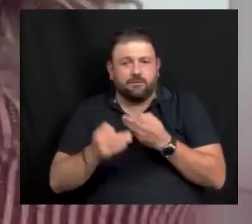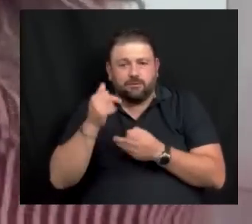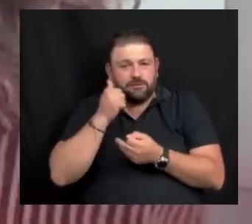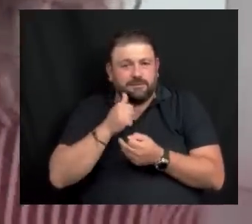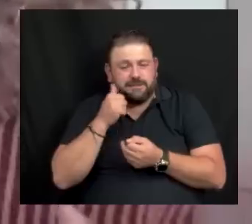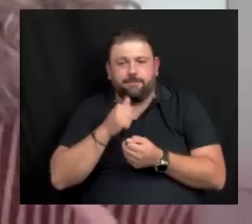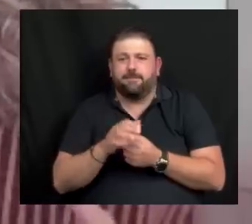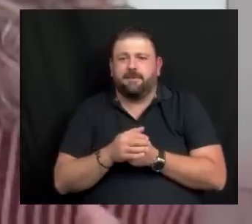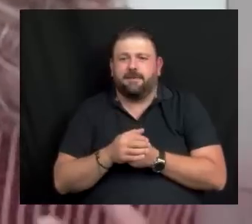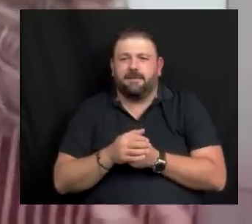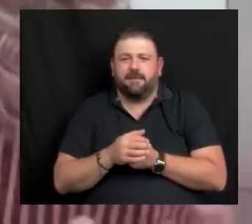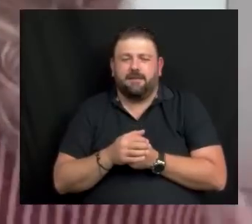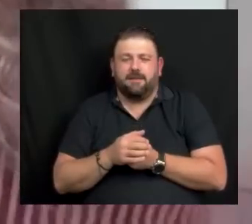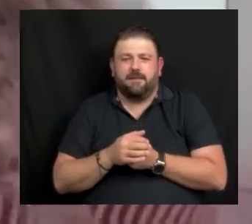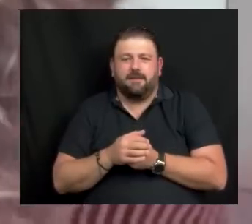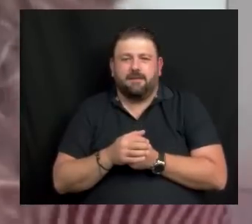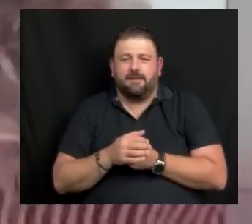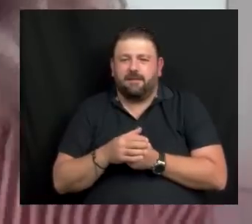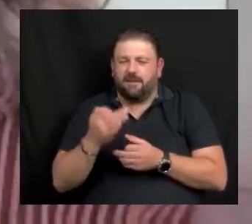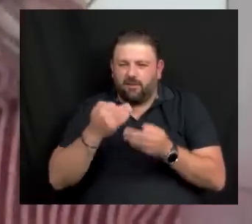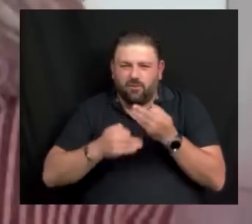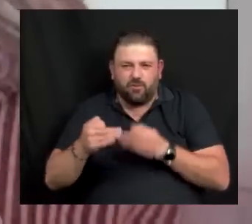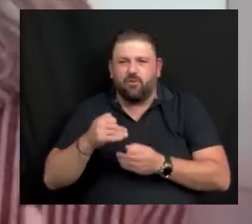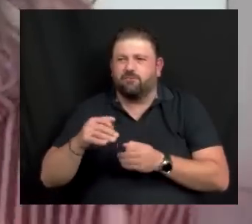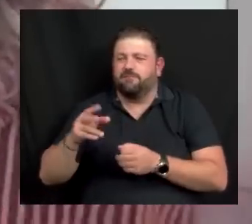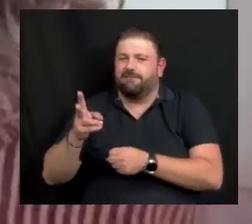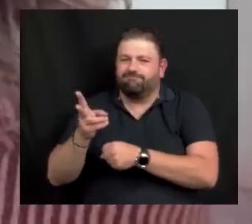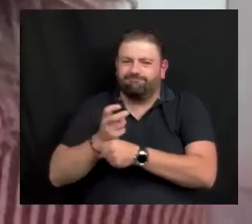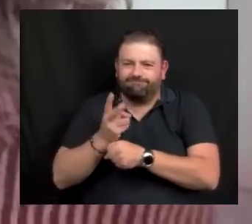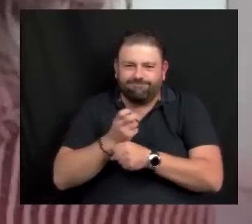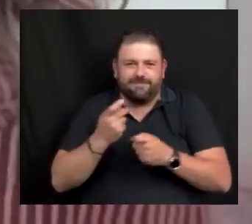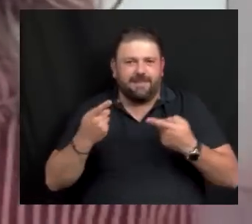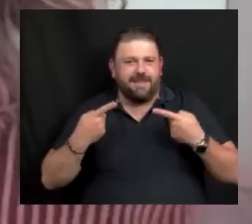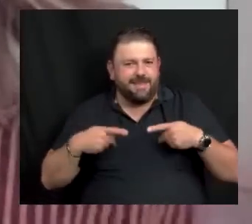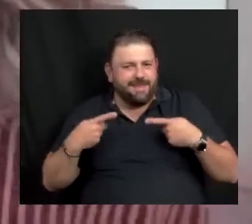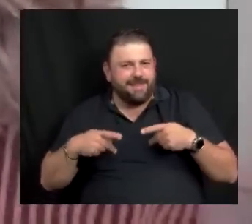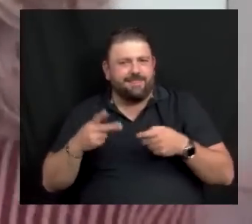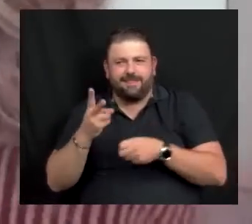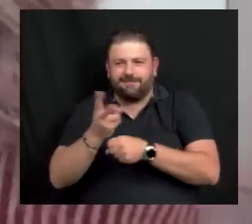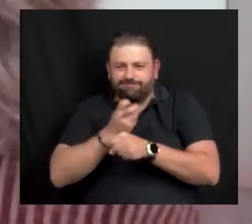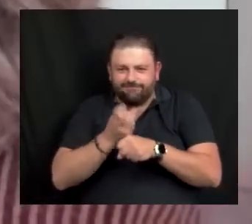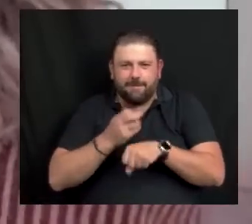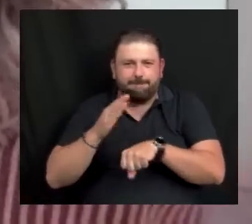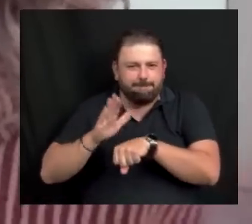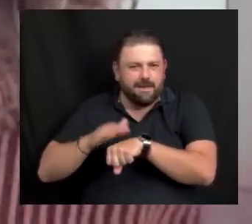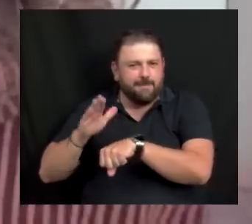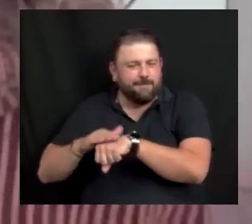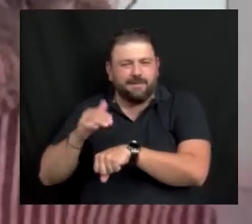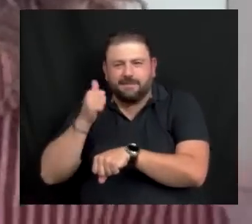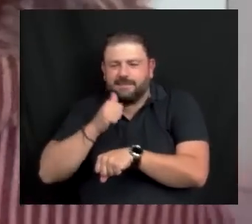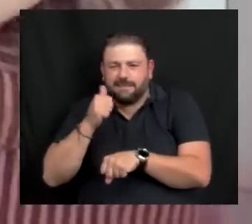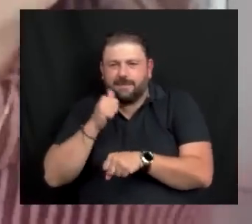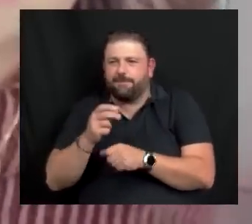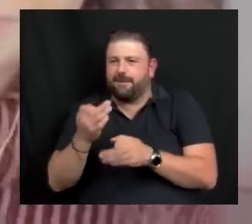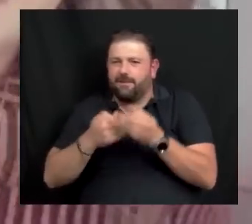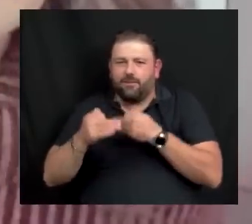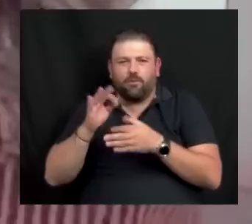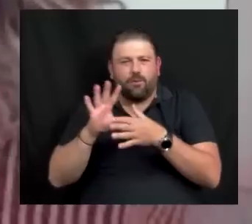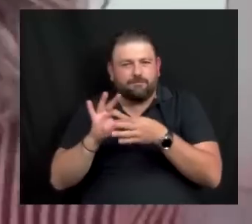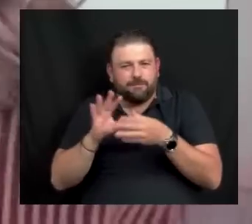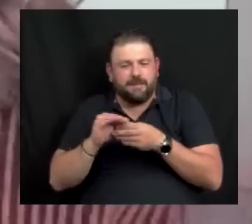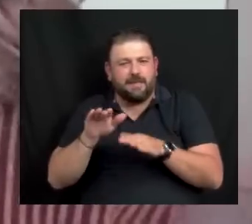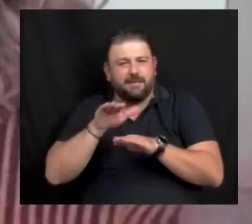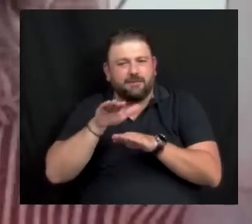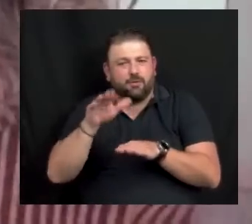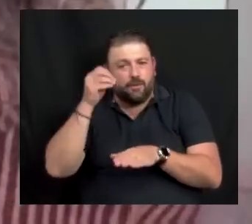la búsqueda y el generar más invitados, el hacer las cosas de manera constante. La parte, hoy lo platicaba con mi